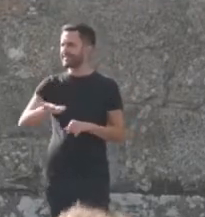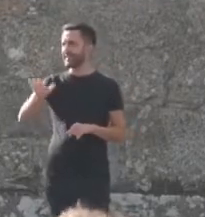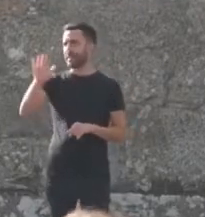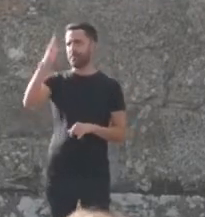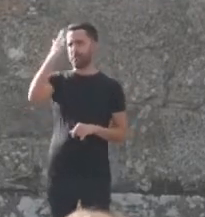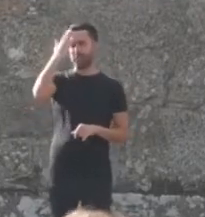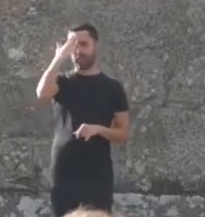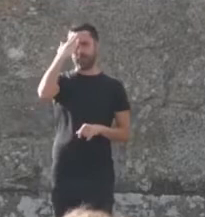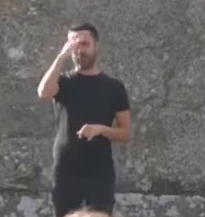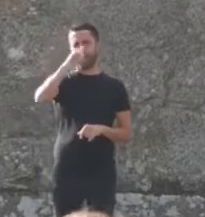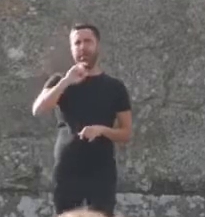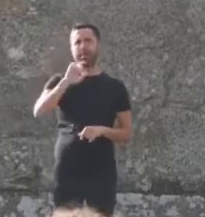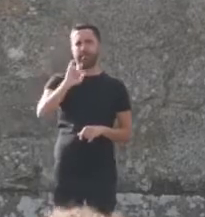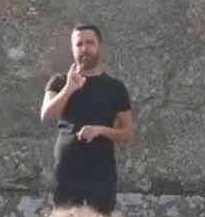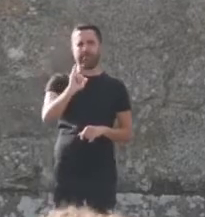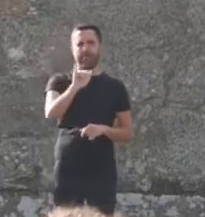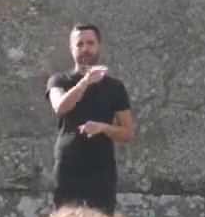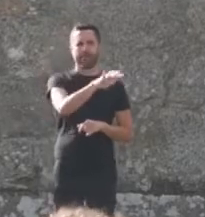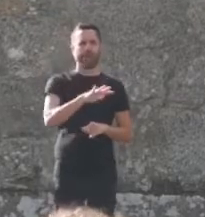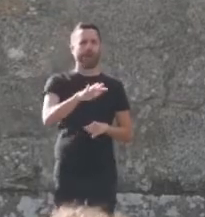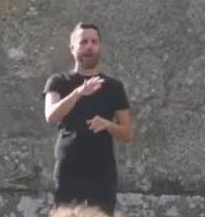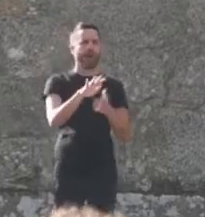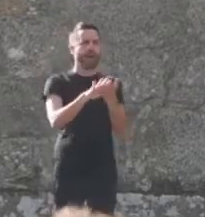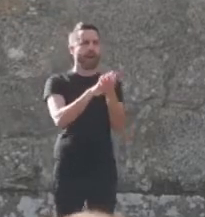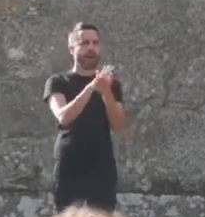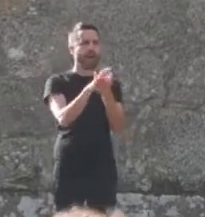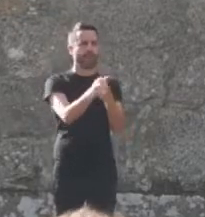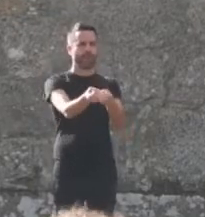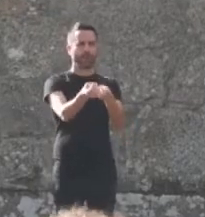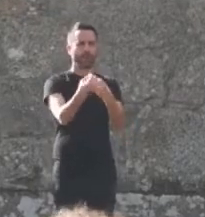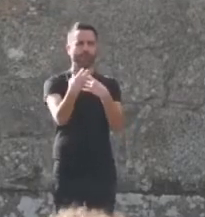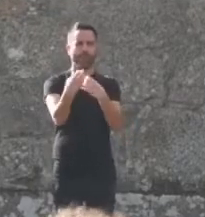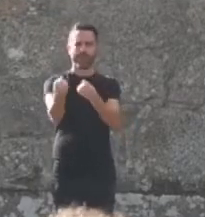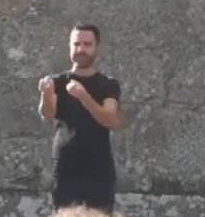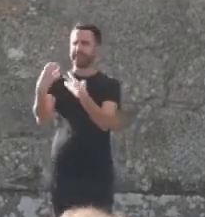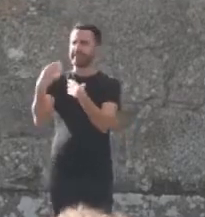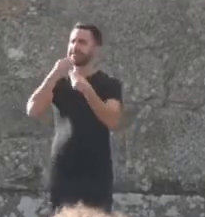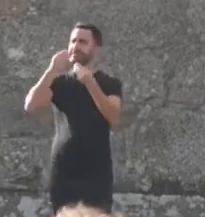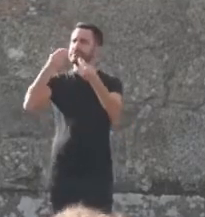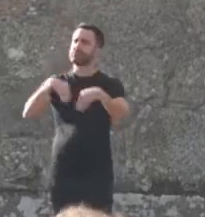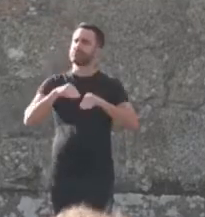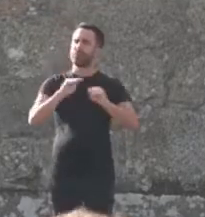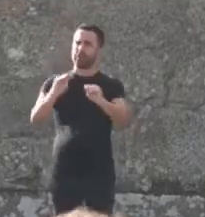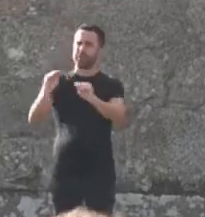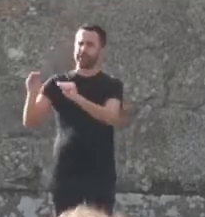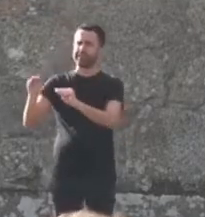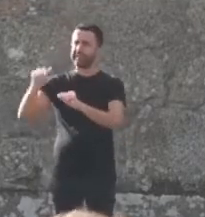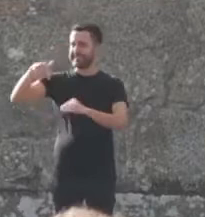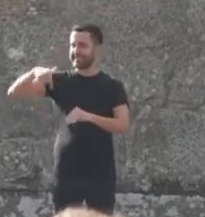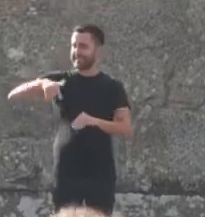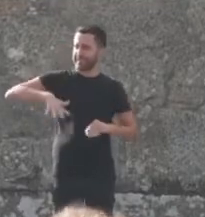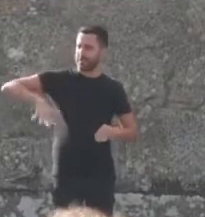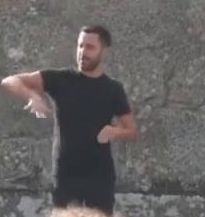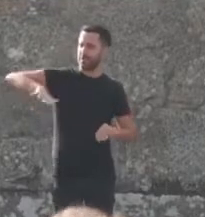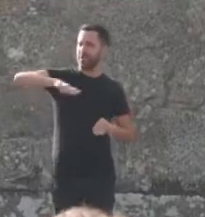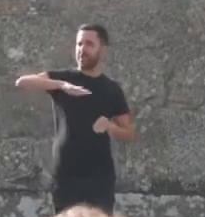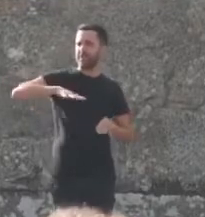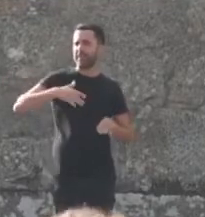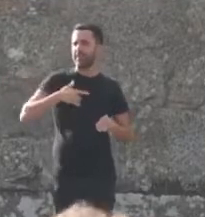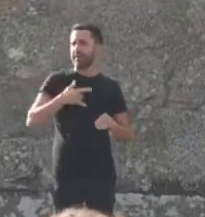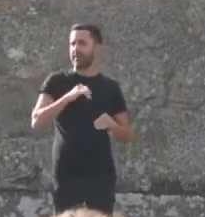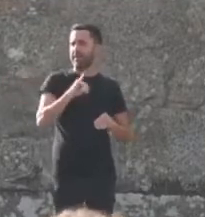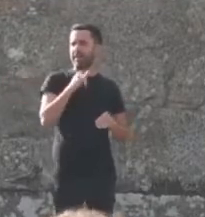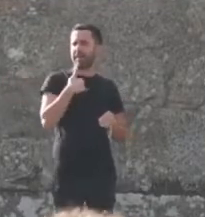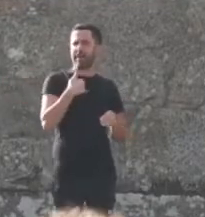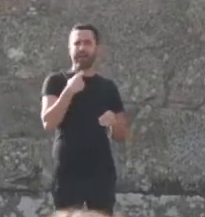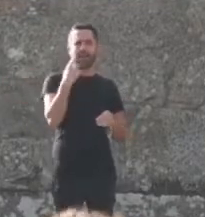lugares falan, contan a súa historia. E neste lugar hai moitas